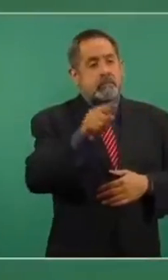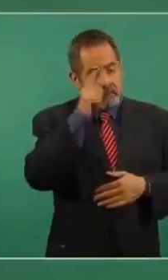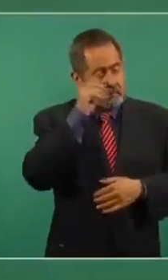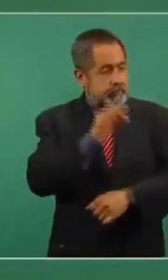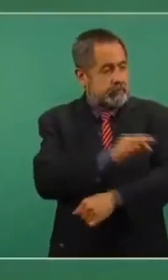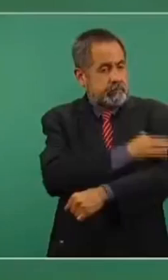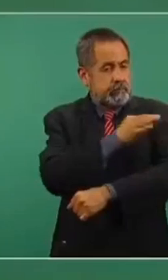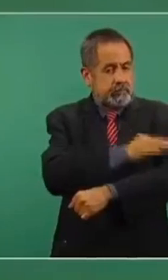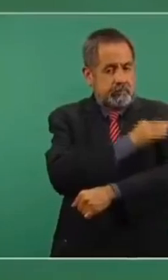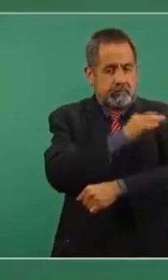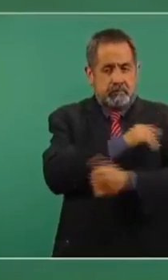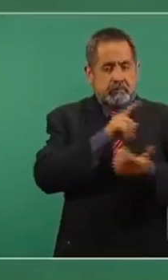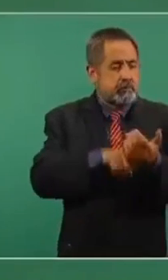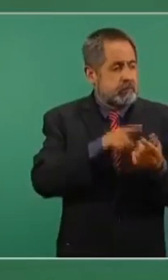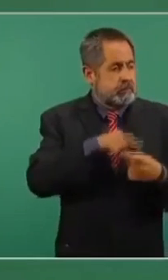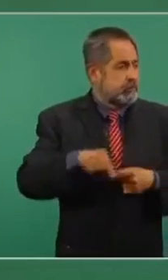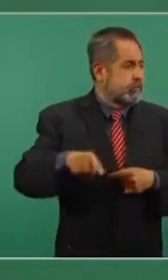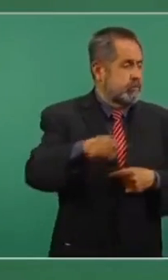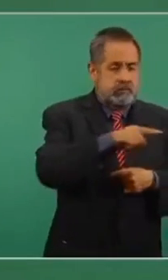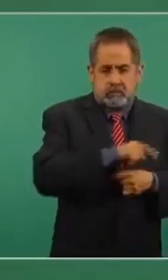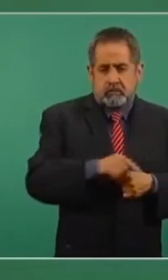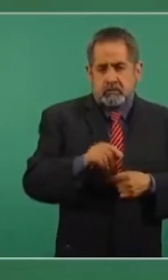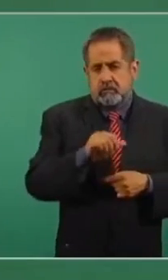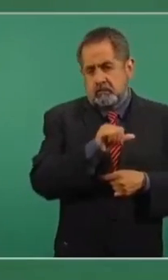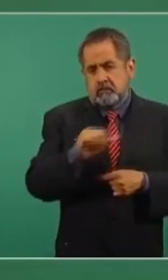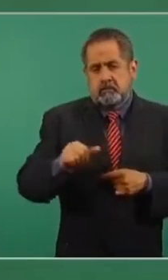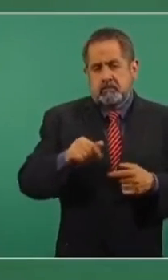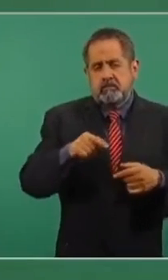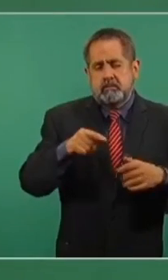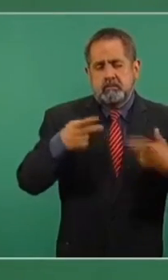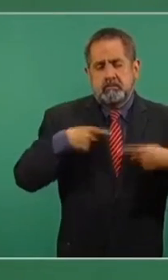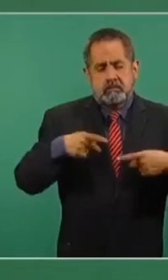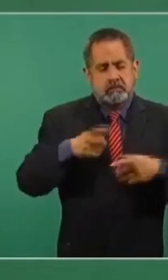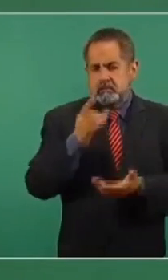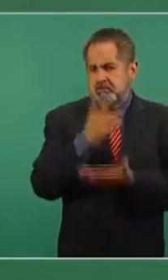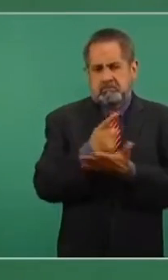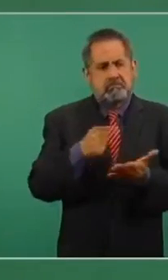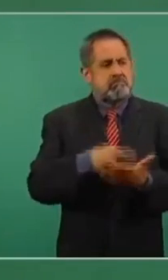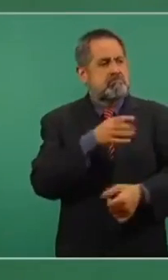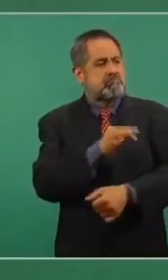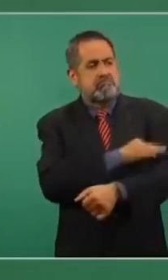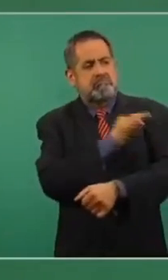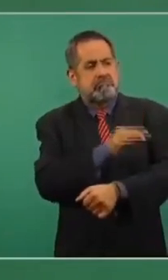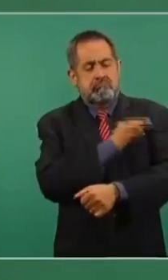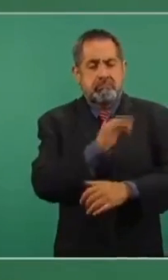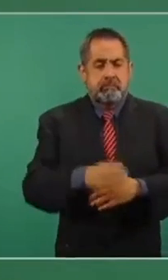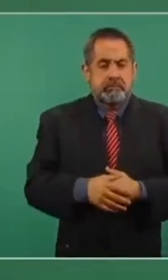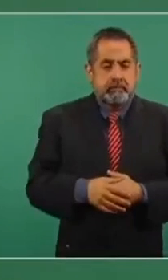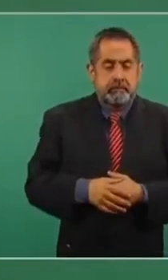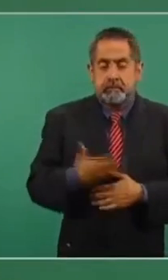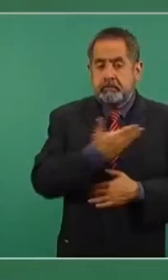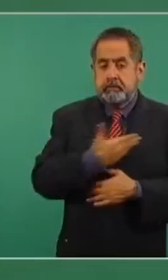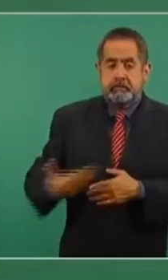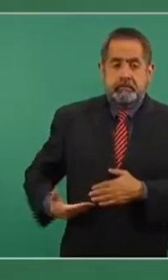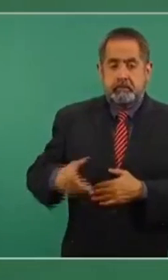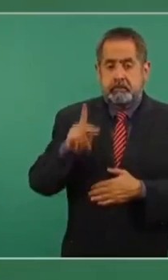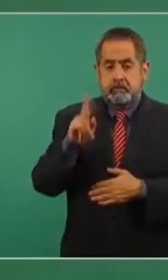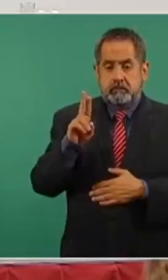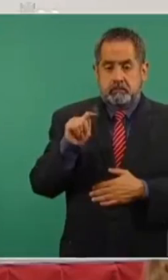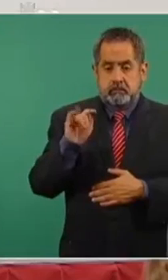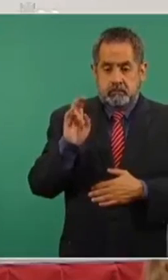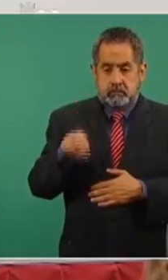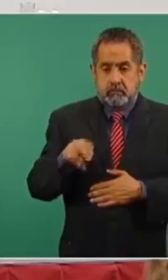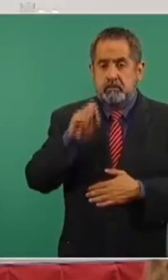vacunar en una sola vez para el medio rural. El presidente Putin también,